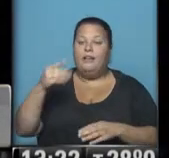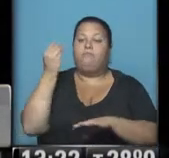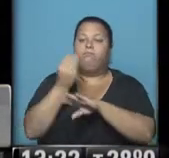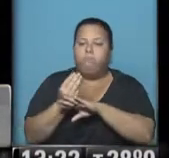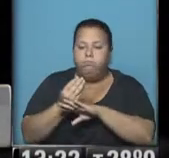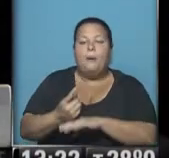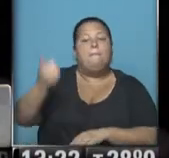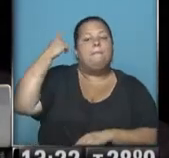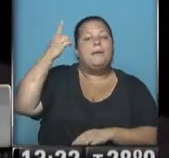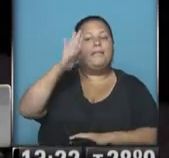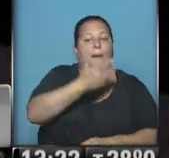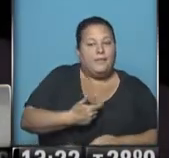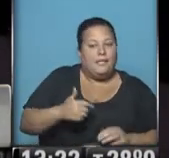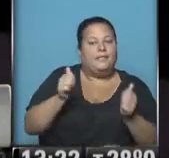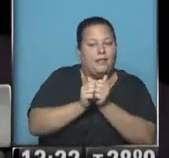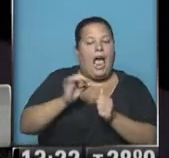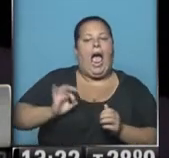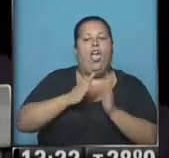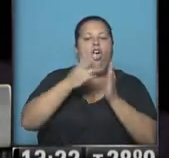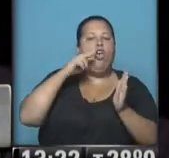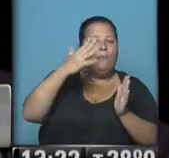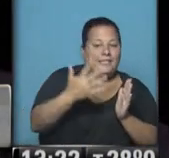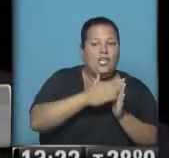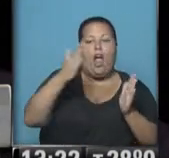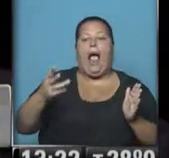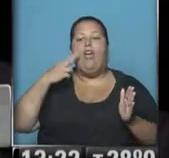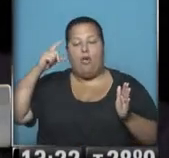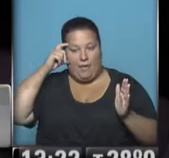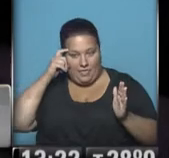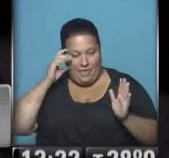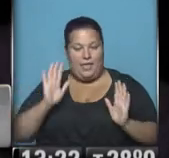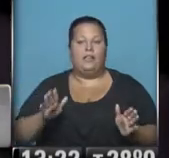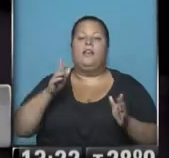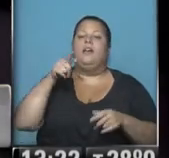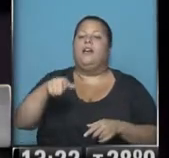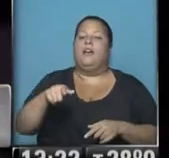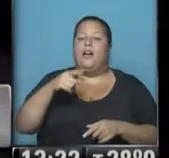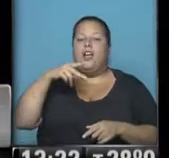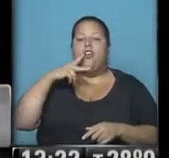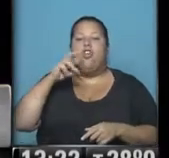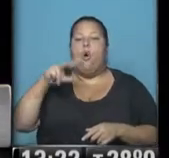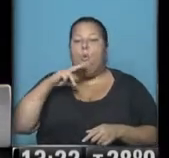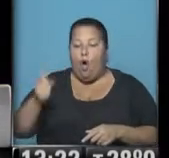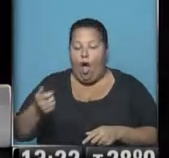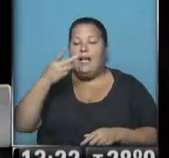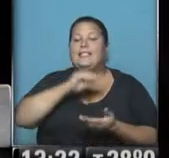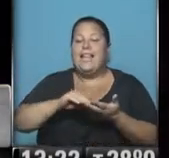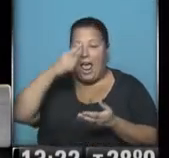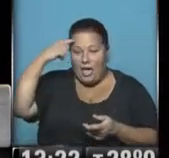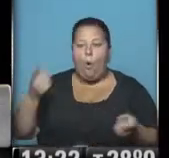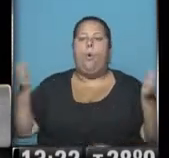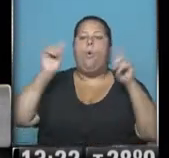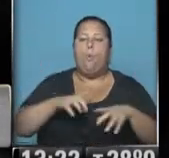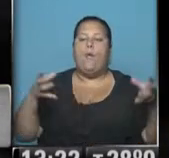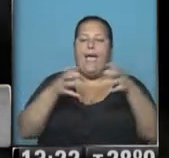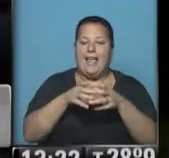ese cargo en el primer mandato de tabaré entre el año 2005 y 2010 en tanto rodolfo nin novoa senador nacional volverá a ser parte